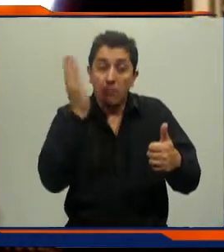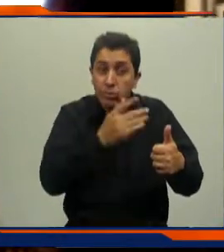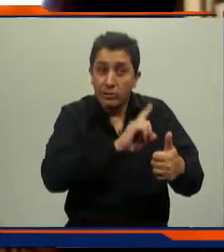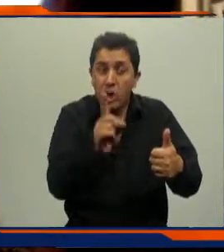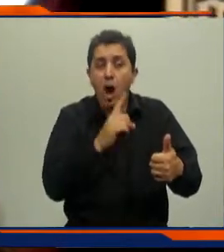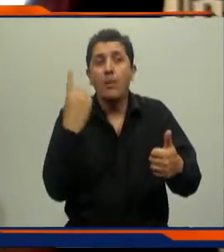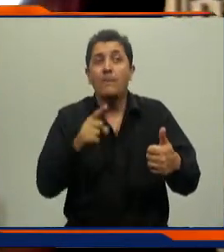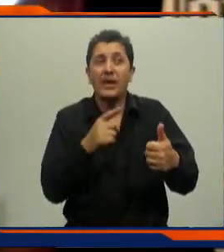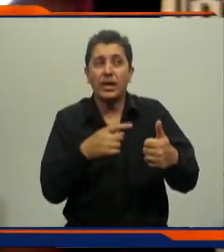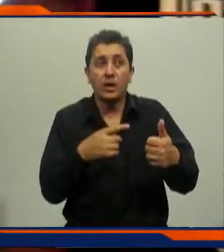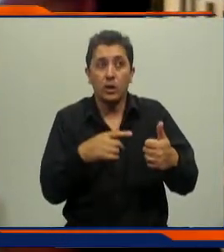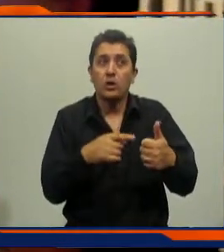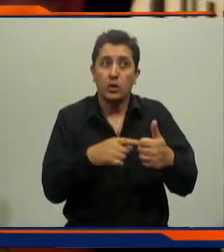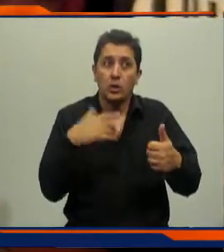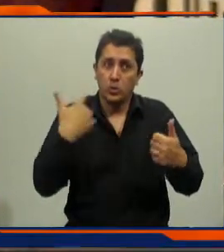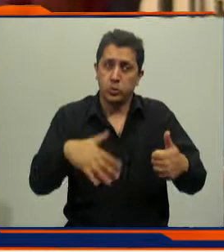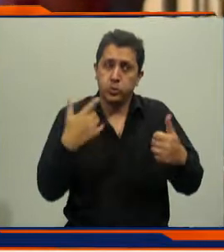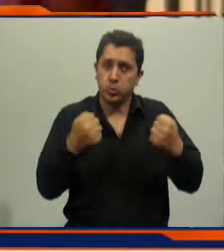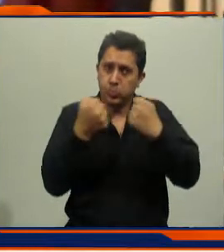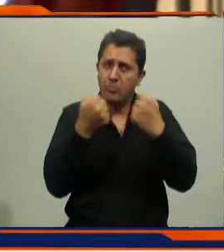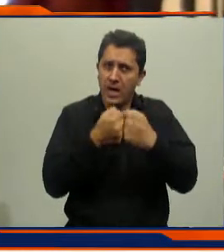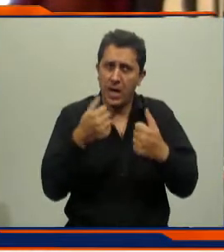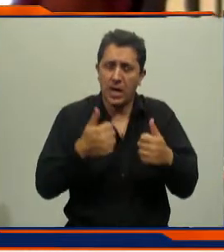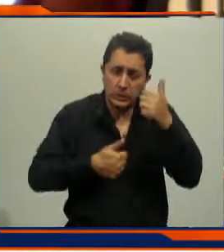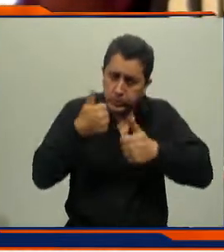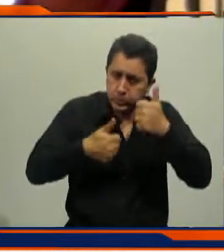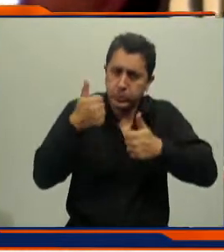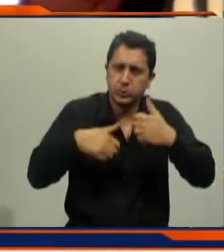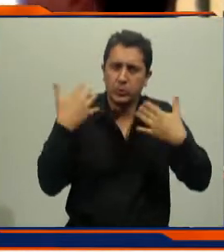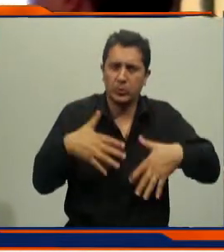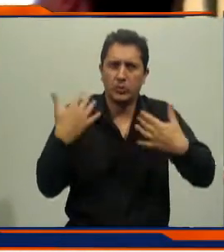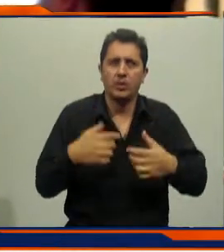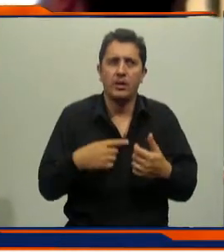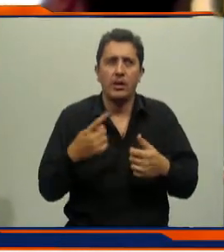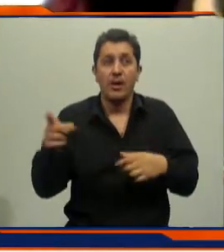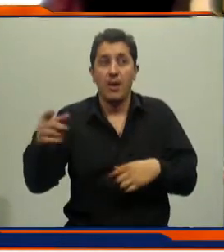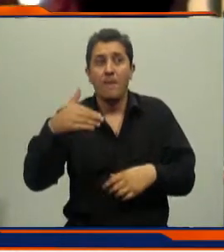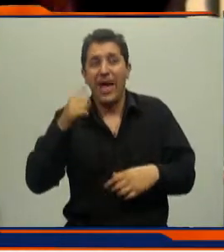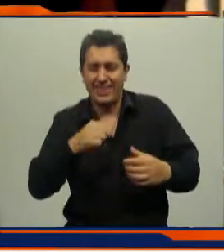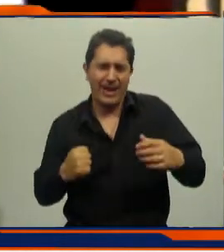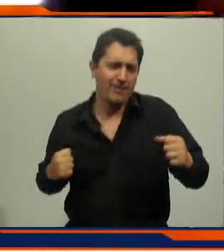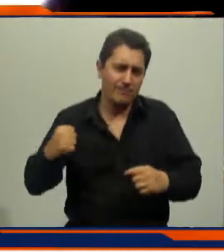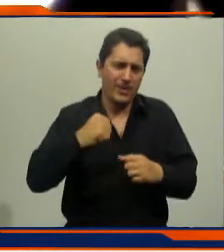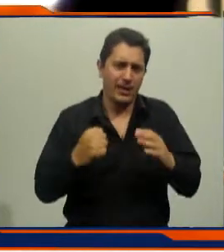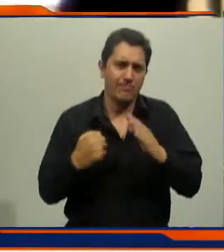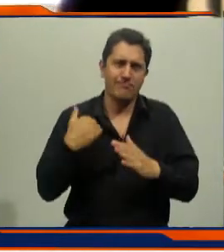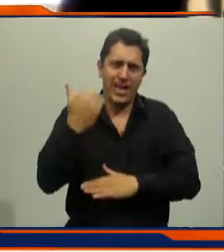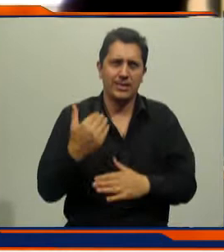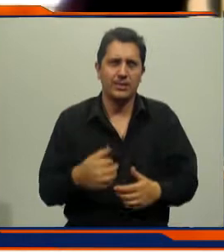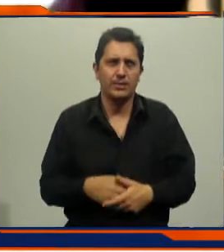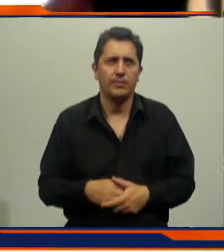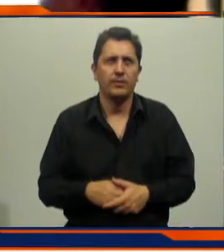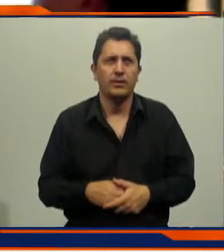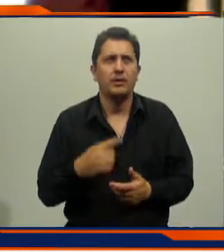dieron una buena pelea muy competitiva, quizás sin la pegada de Maidana. Pero